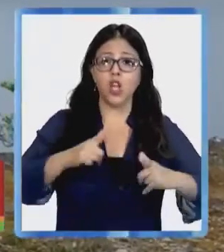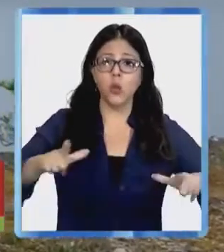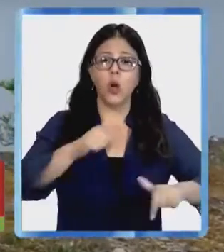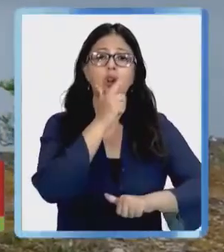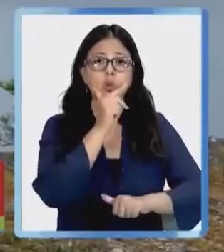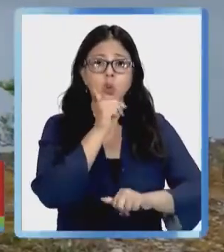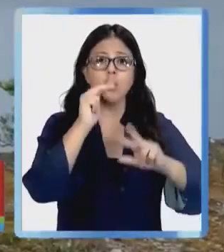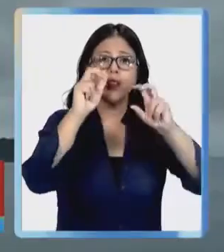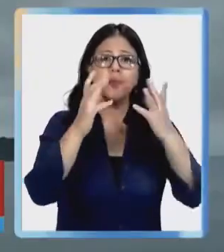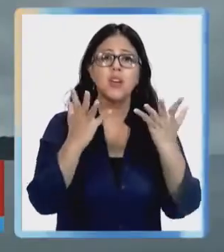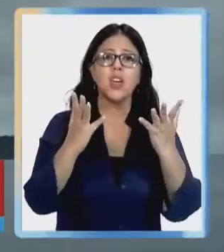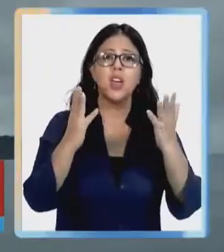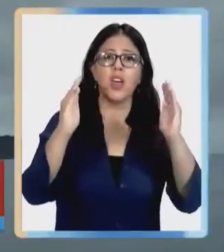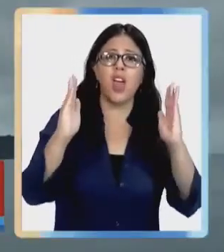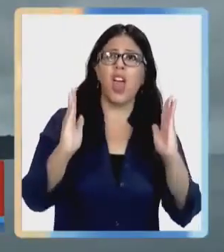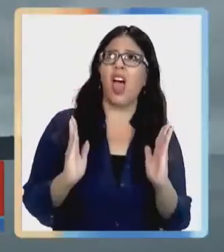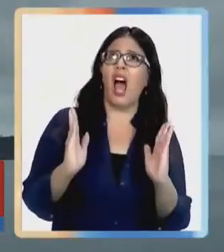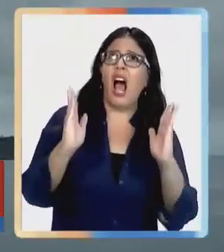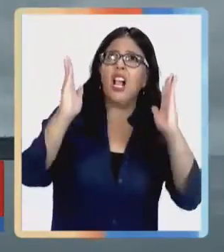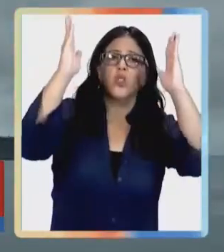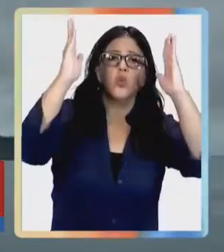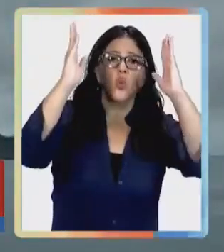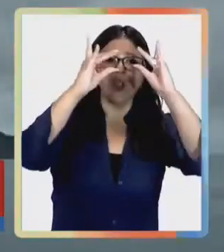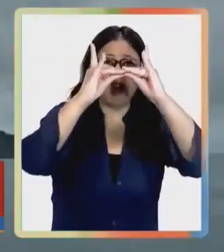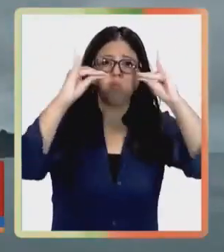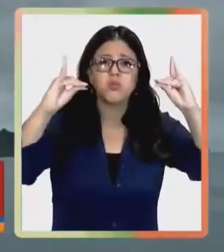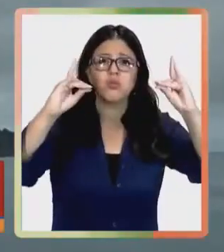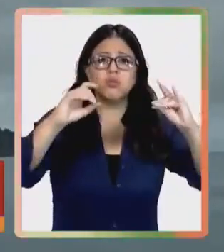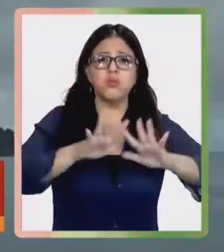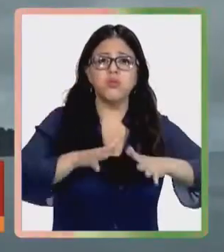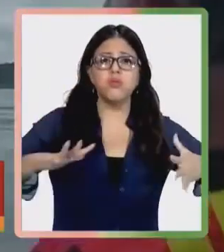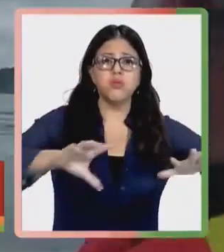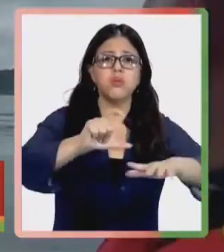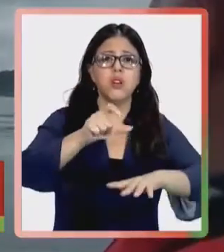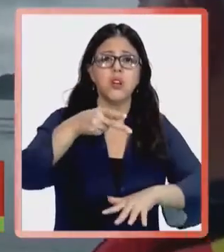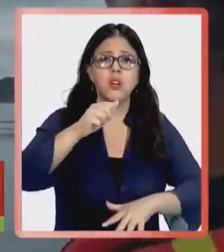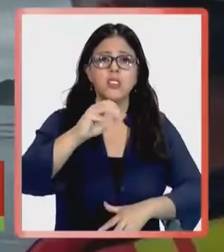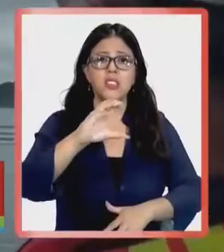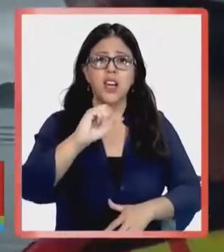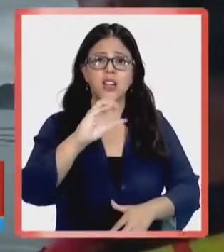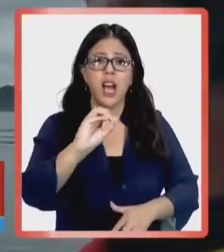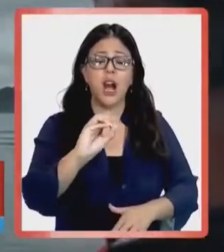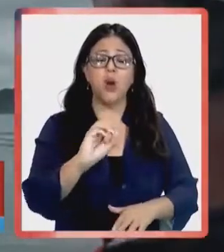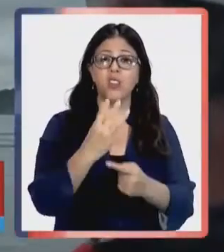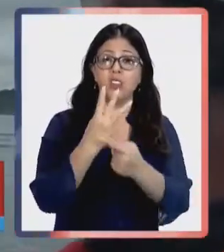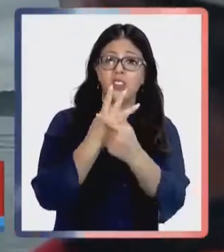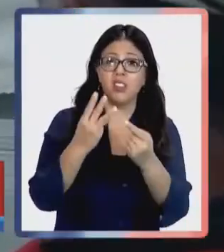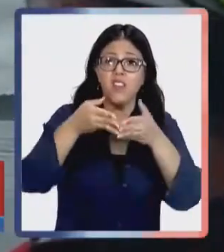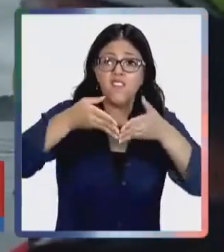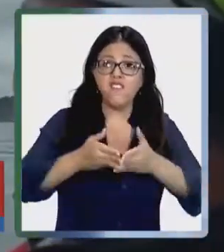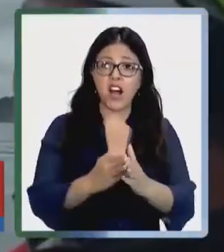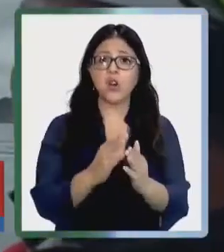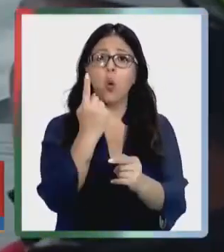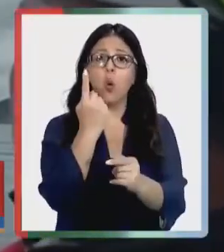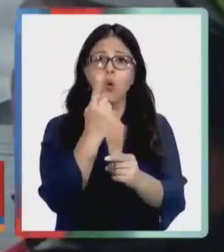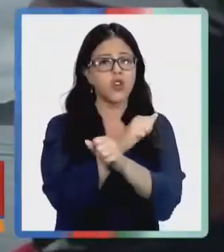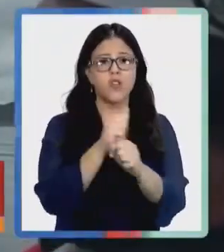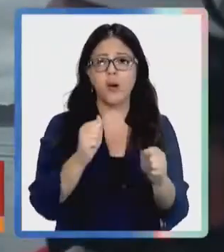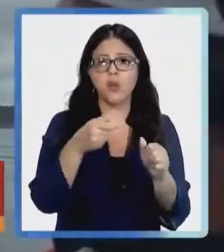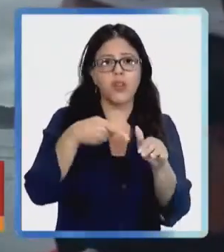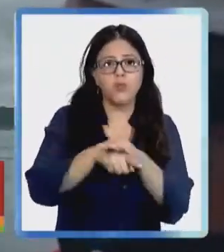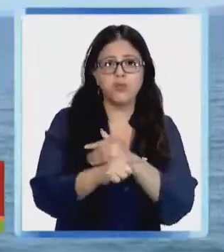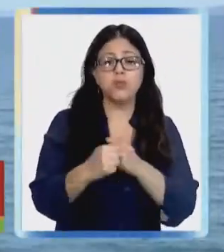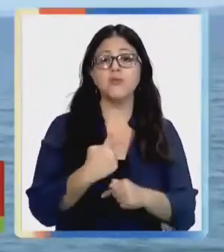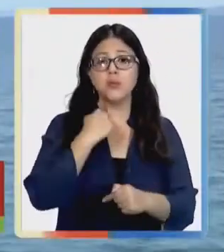dudas por la altura que tendrá el puente sobre el canal de Chacao. Advierten que 1 de cada 3 cruceros no podría pasar y afectaría al turismo en la